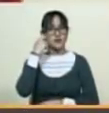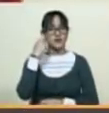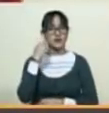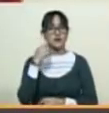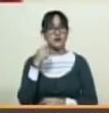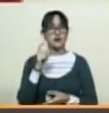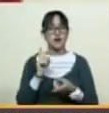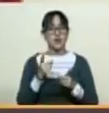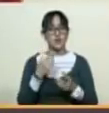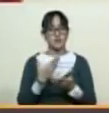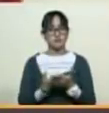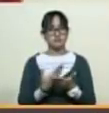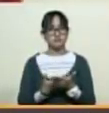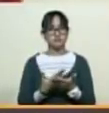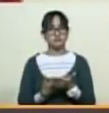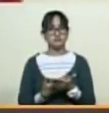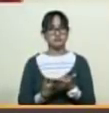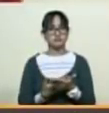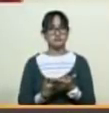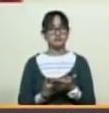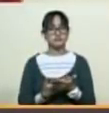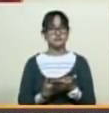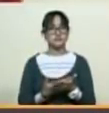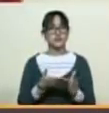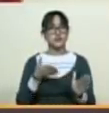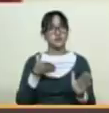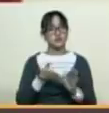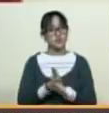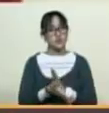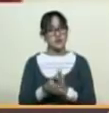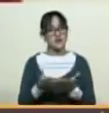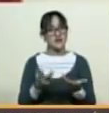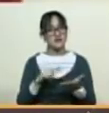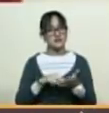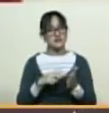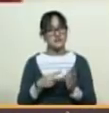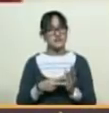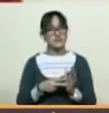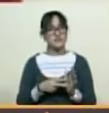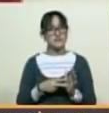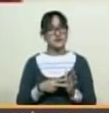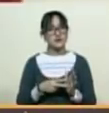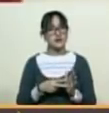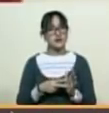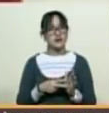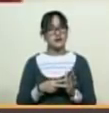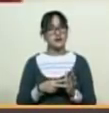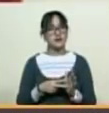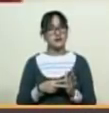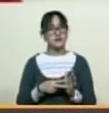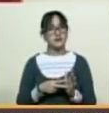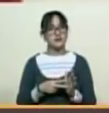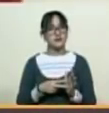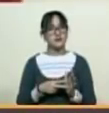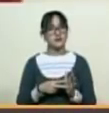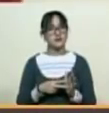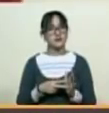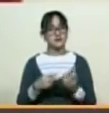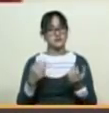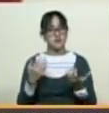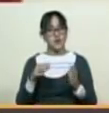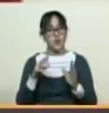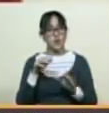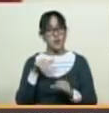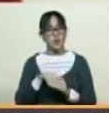mucho en algunos planteamientos que hemos tenido sobre lo que significa el desestímulo para el ejercicio